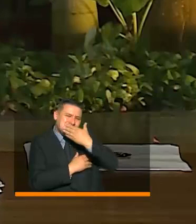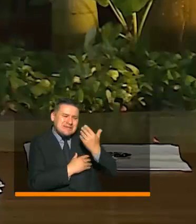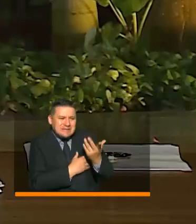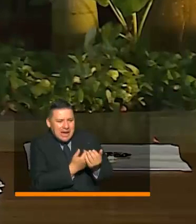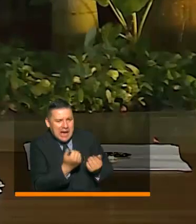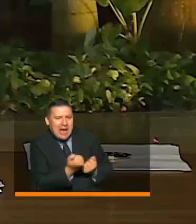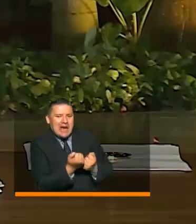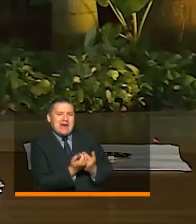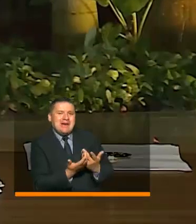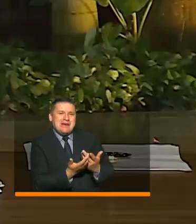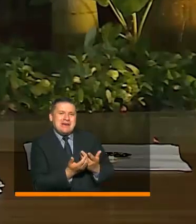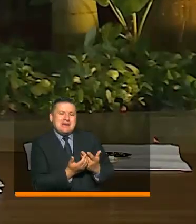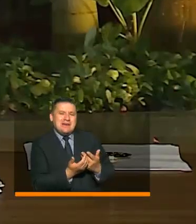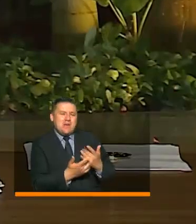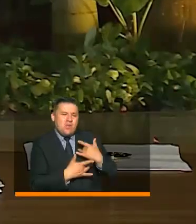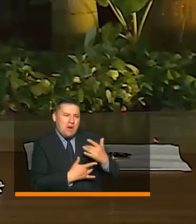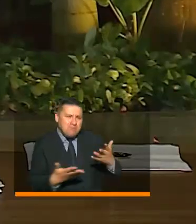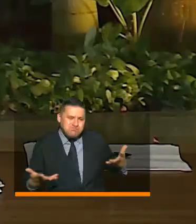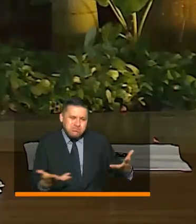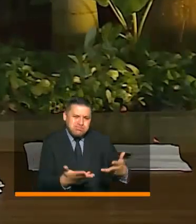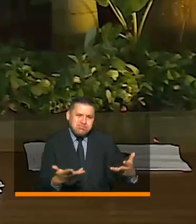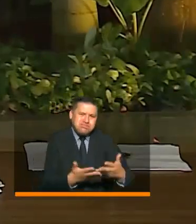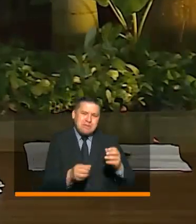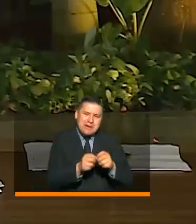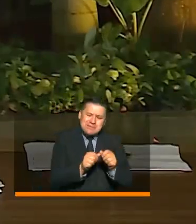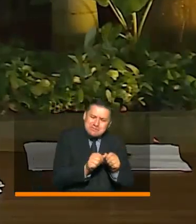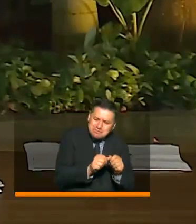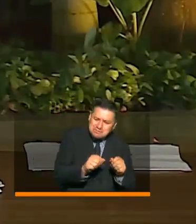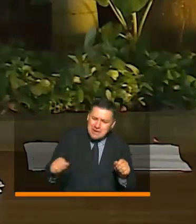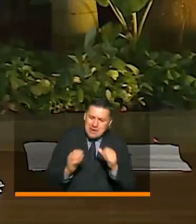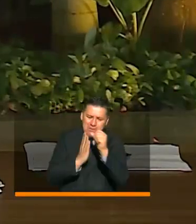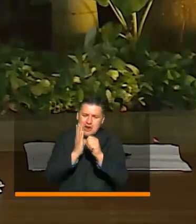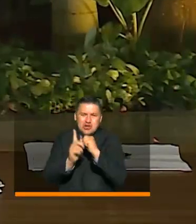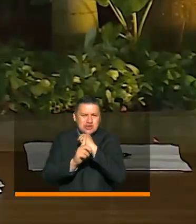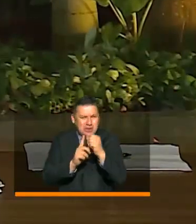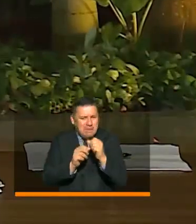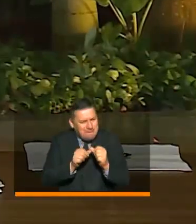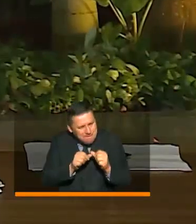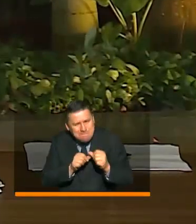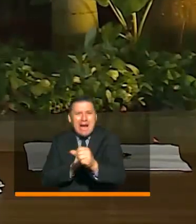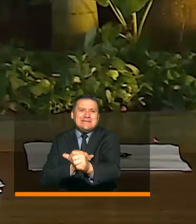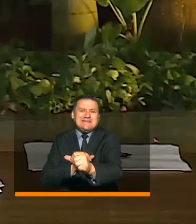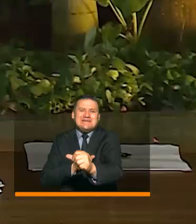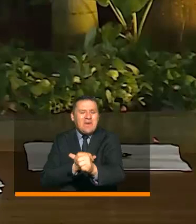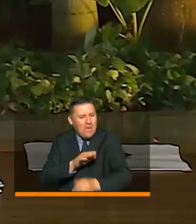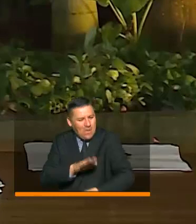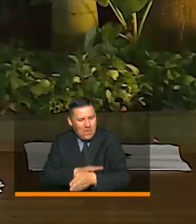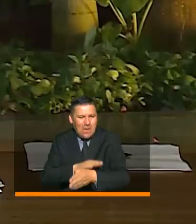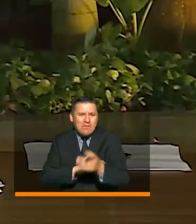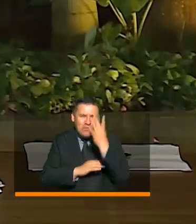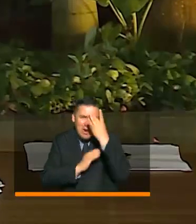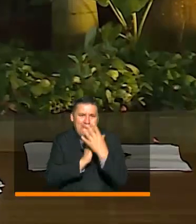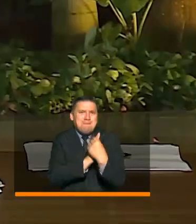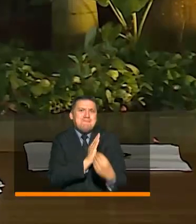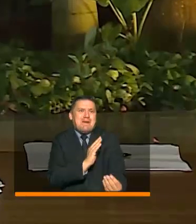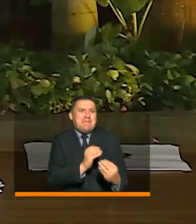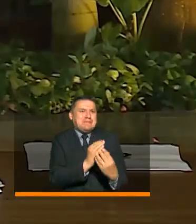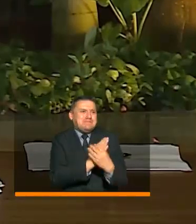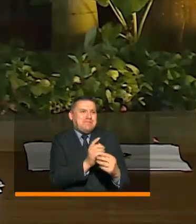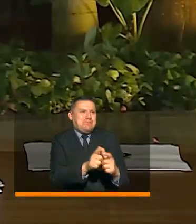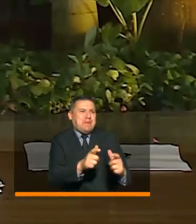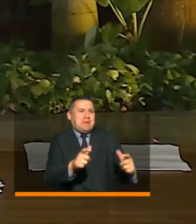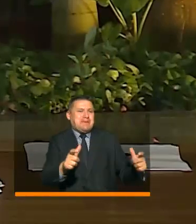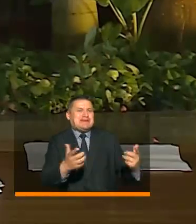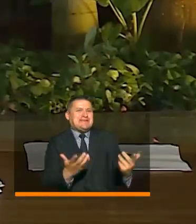hacerlo es de manera solidaria, extendiendo estos programas sociales que han mitigado la pobreza y que han producido